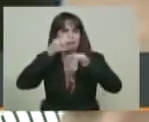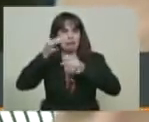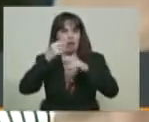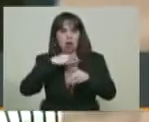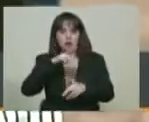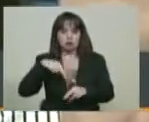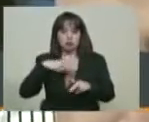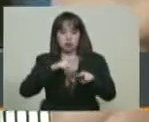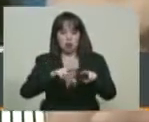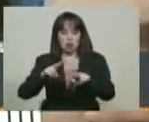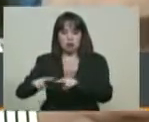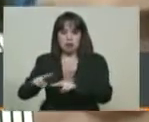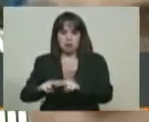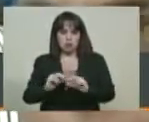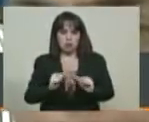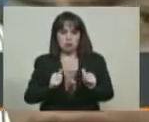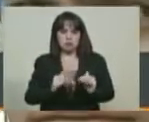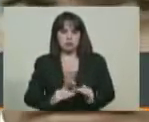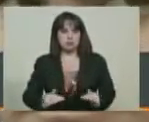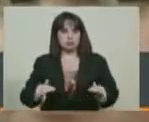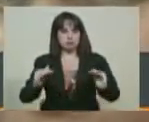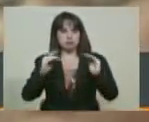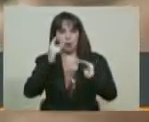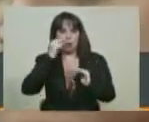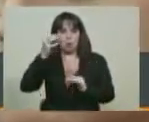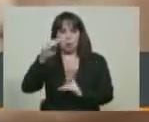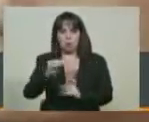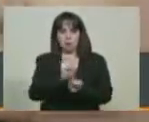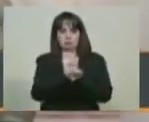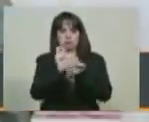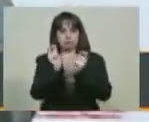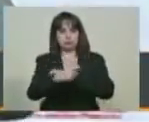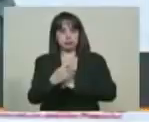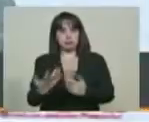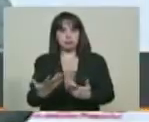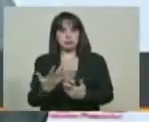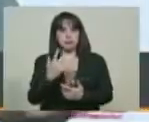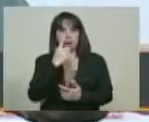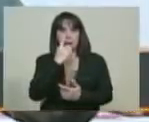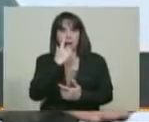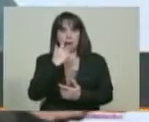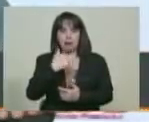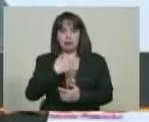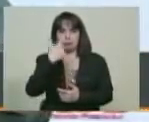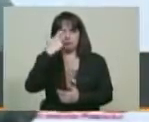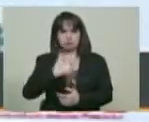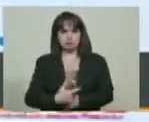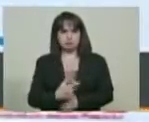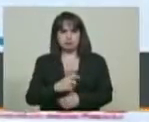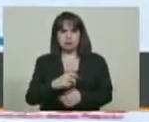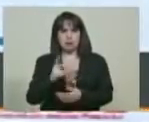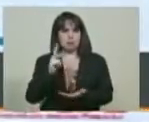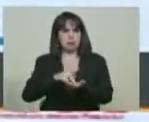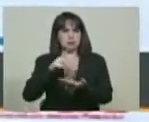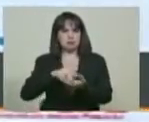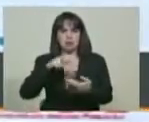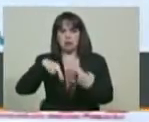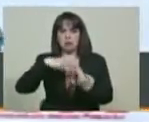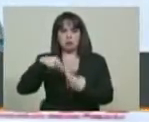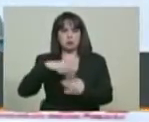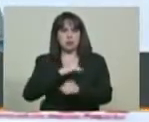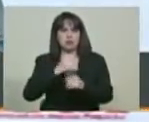comienza ya a crecer, pues, a ser hombre. Y ya yo me he convertido en militante revolucionario, lo llevaba en la